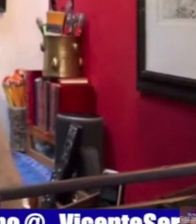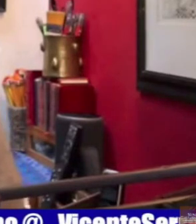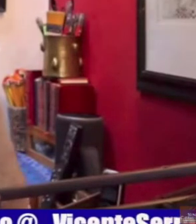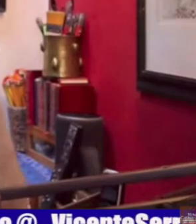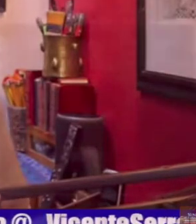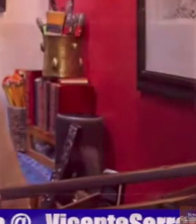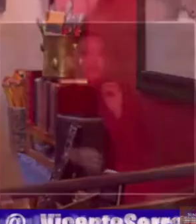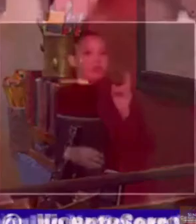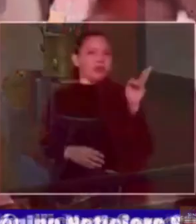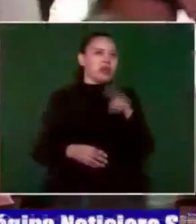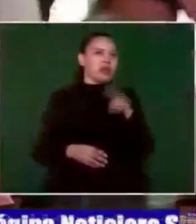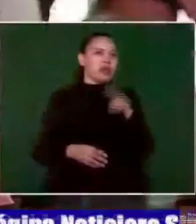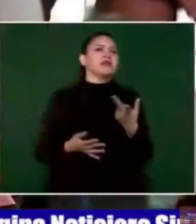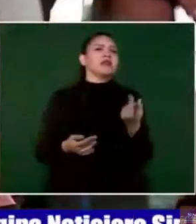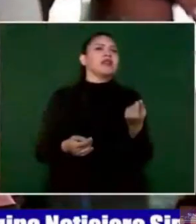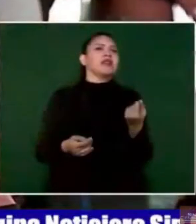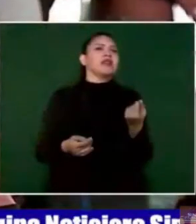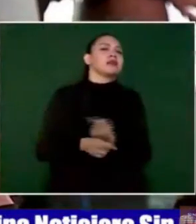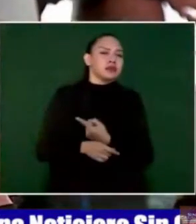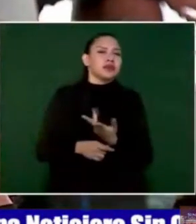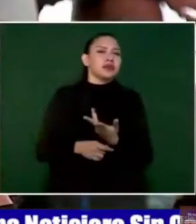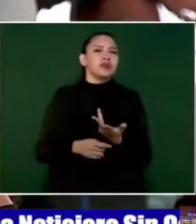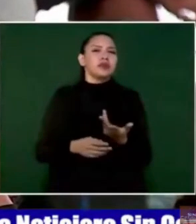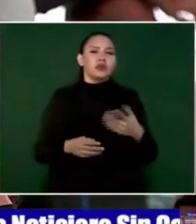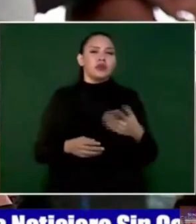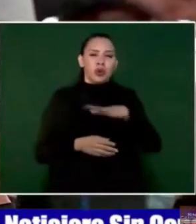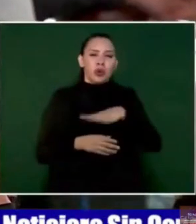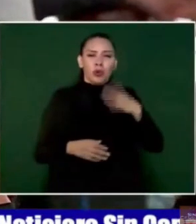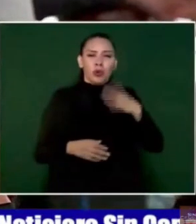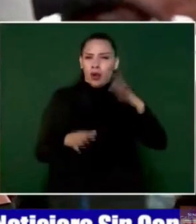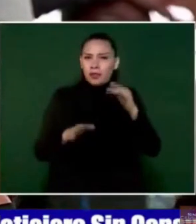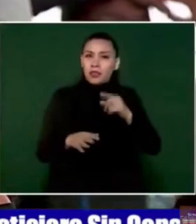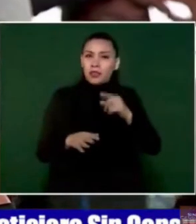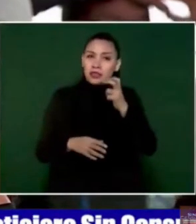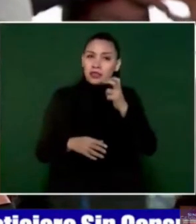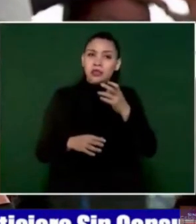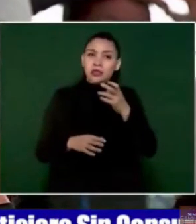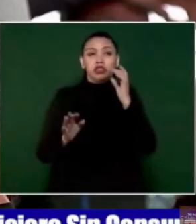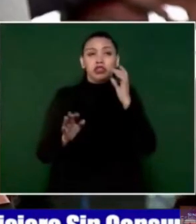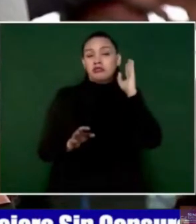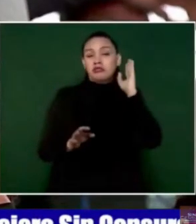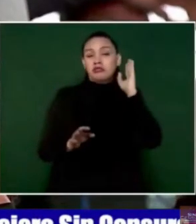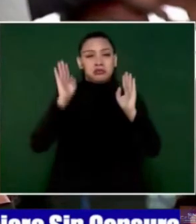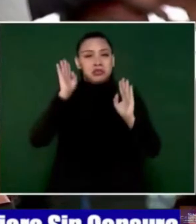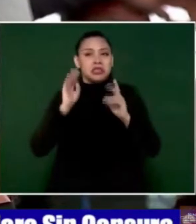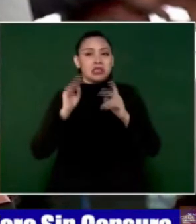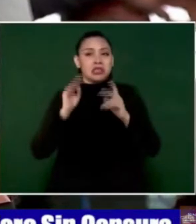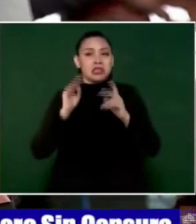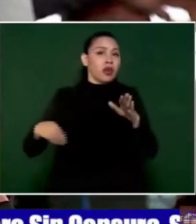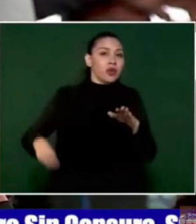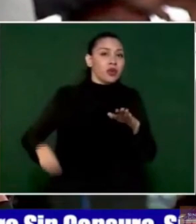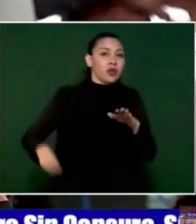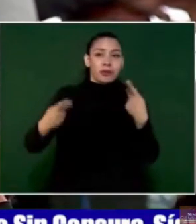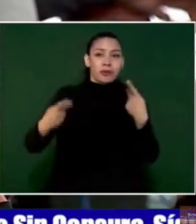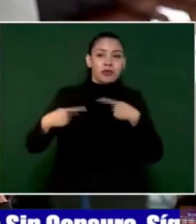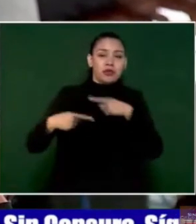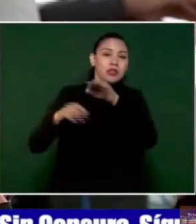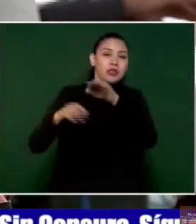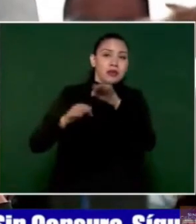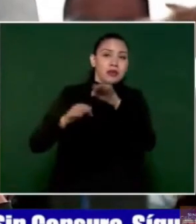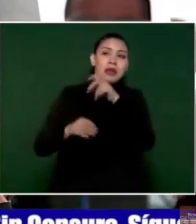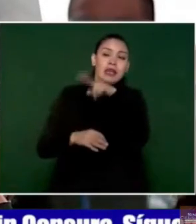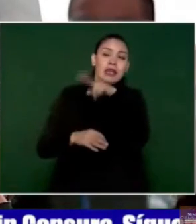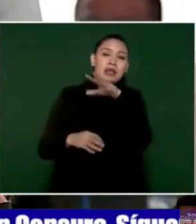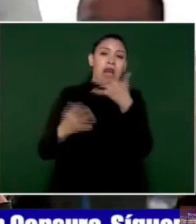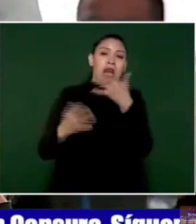¿no? Como Sara Pablo, vemos cómo Sara Pablo le lanzó este buscapiés a ver si caía el presidente, lo hemos visto en el caso de